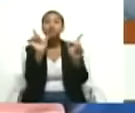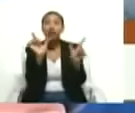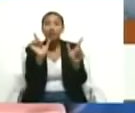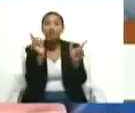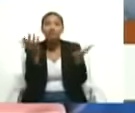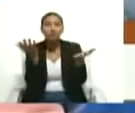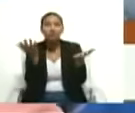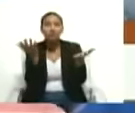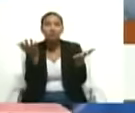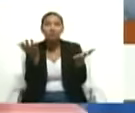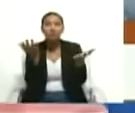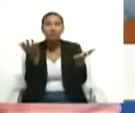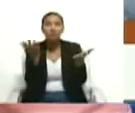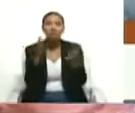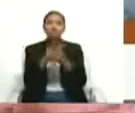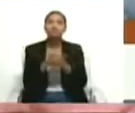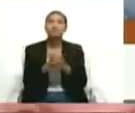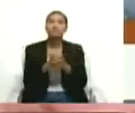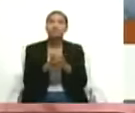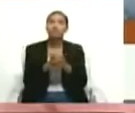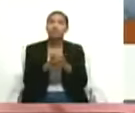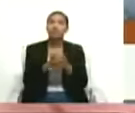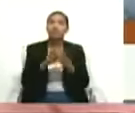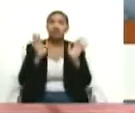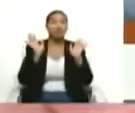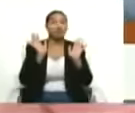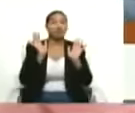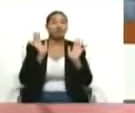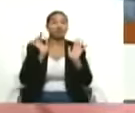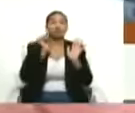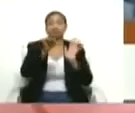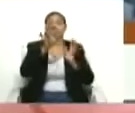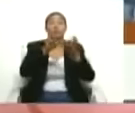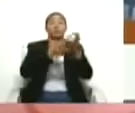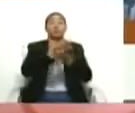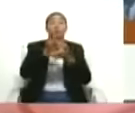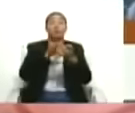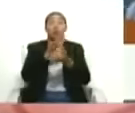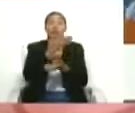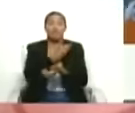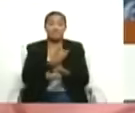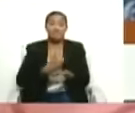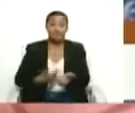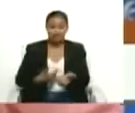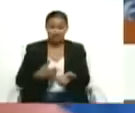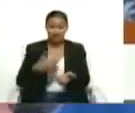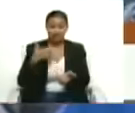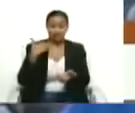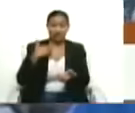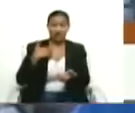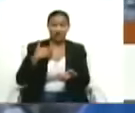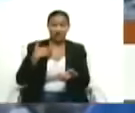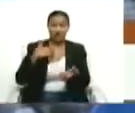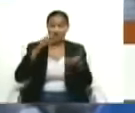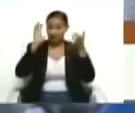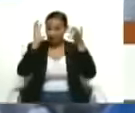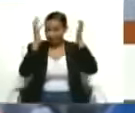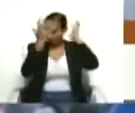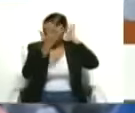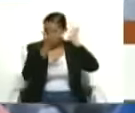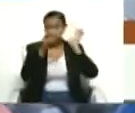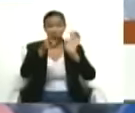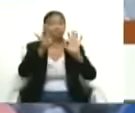Y le dijeron: ese es problema tuyo. Ve a ver tú como individuo cómo lo